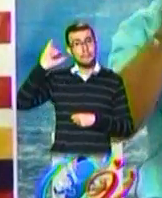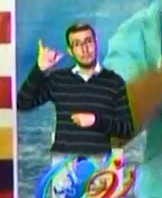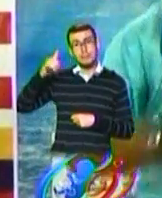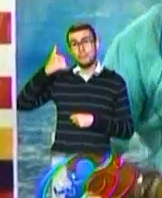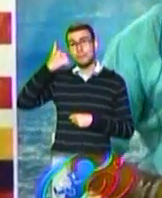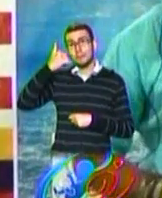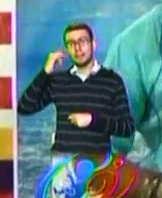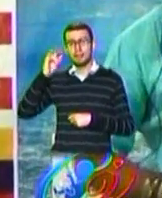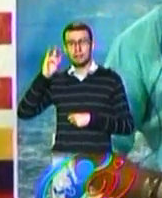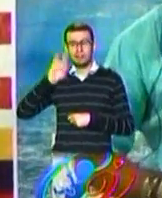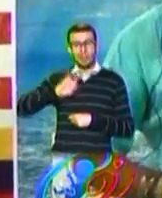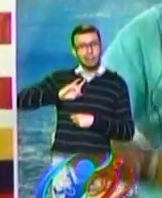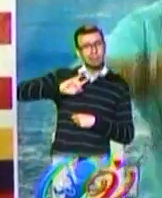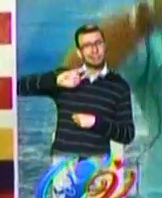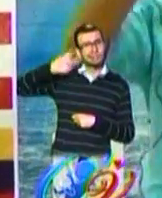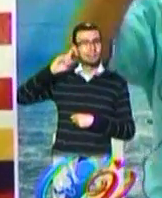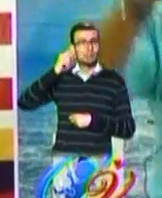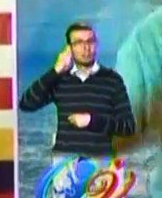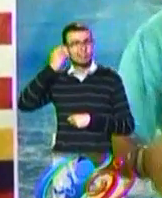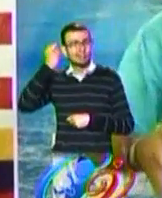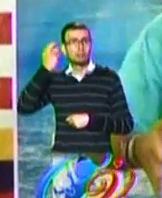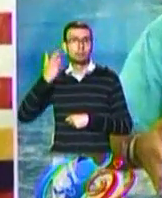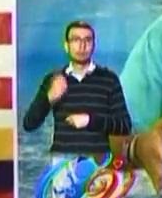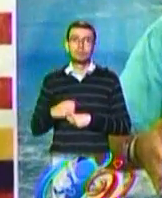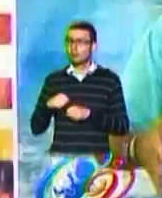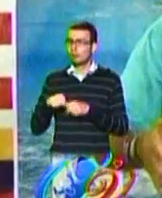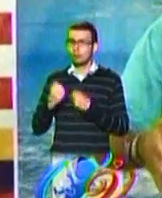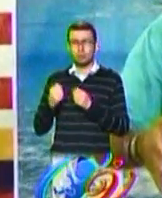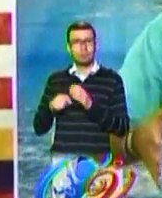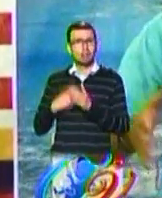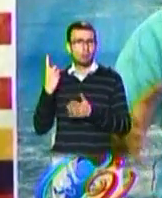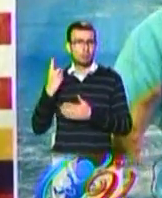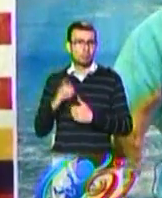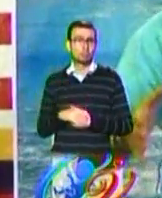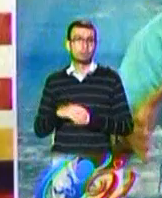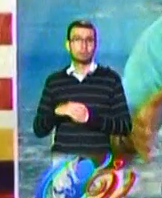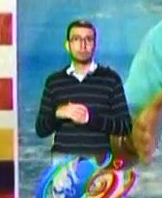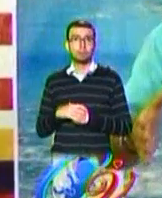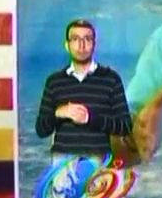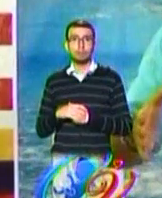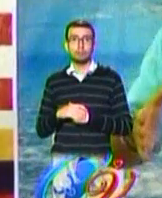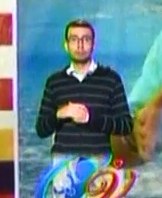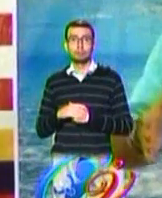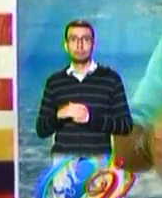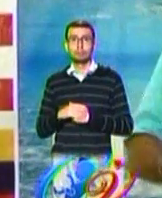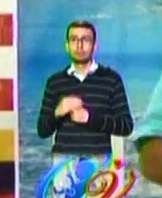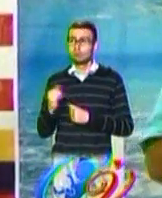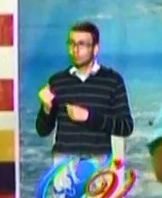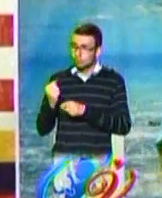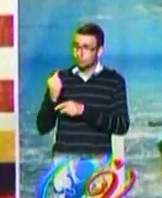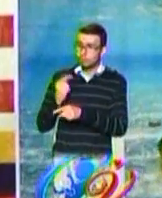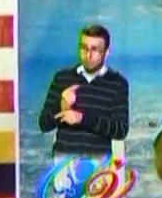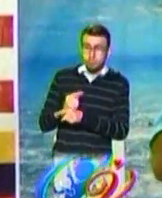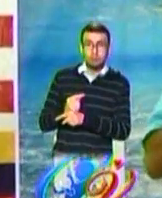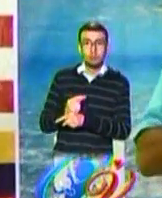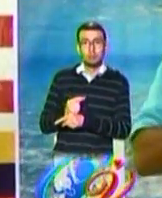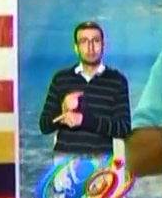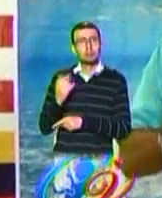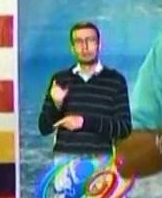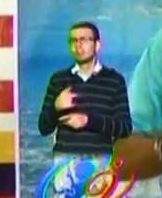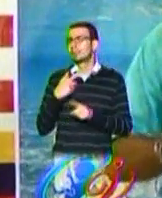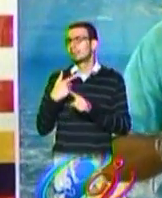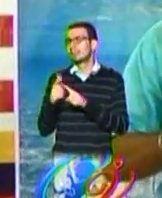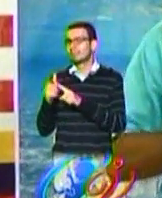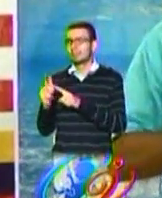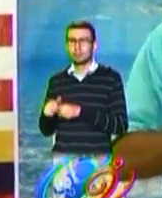perforó el tímpano. Así, se lo voló. Como ese caso clínico, estamos viendo cantidad de personas